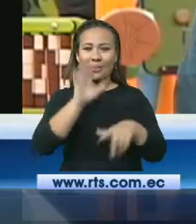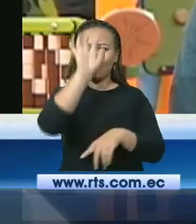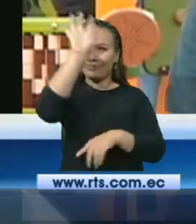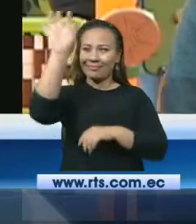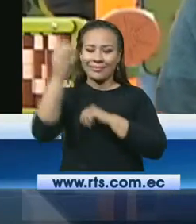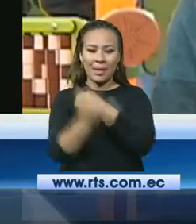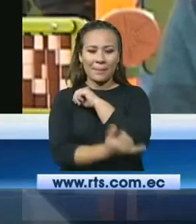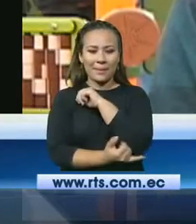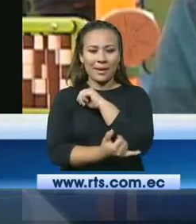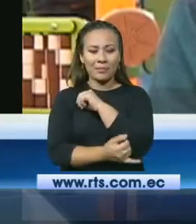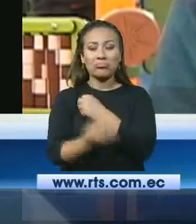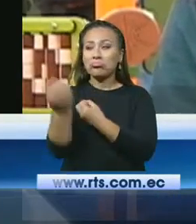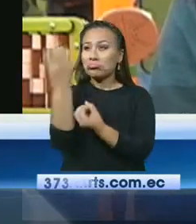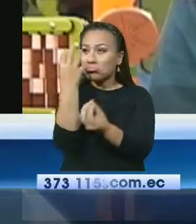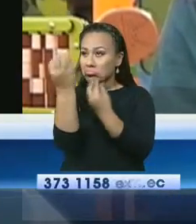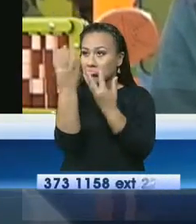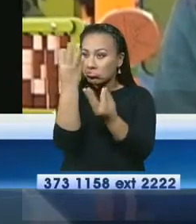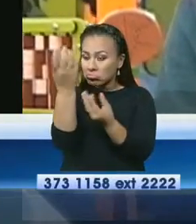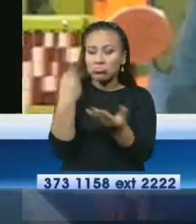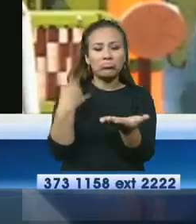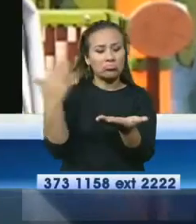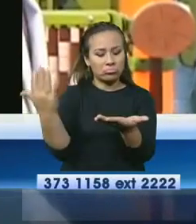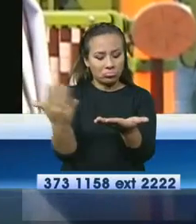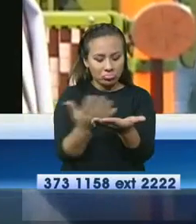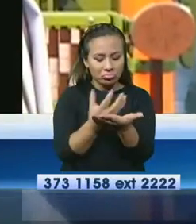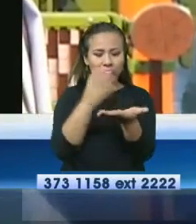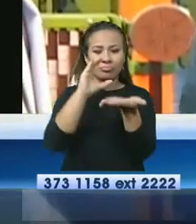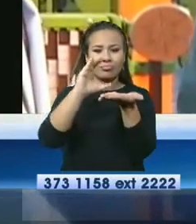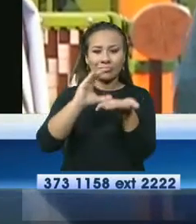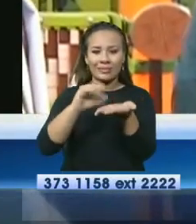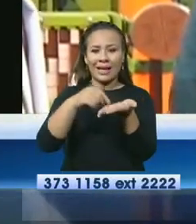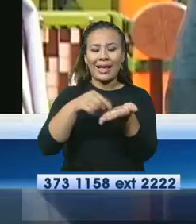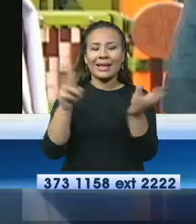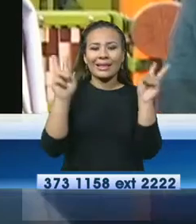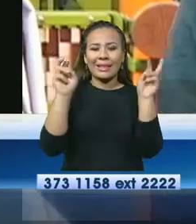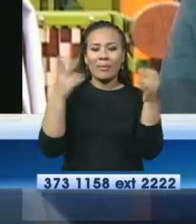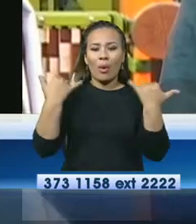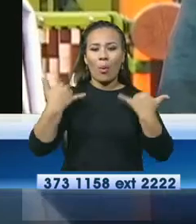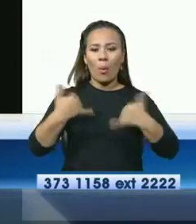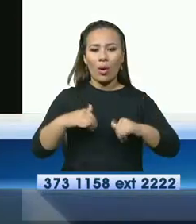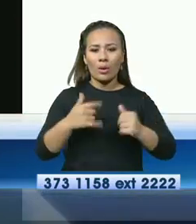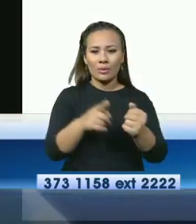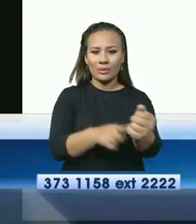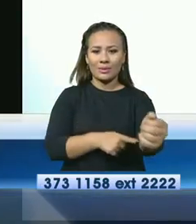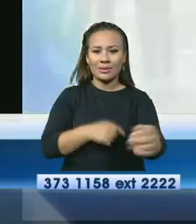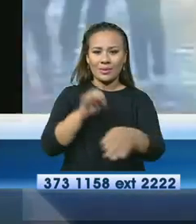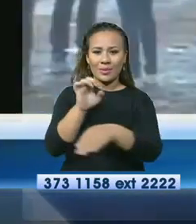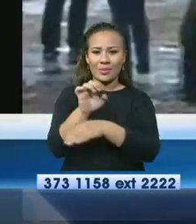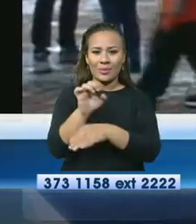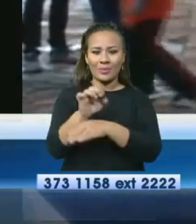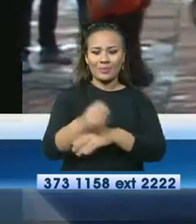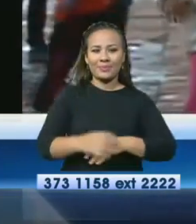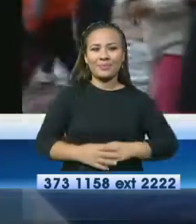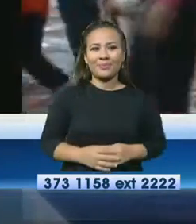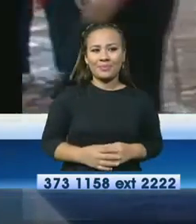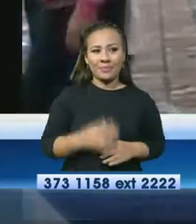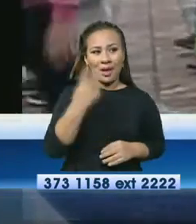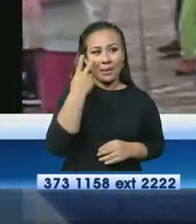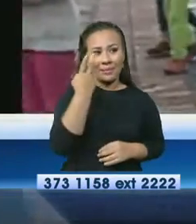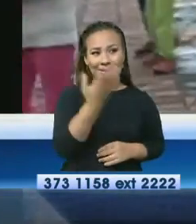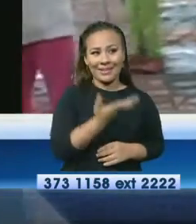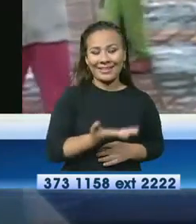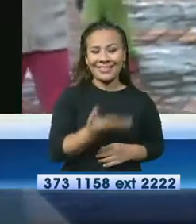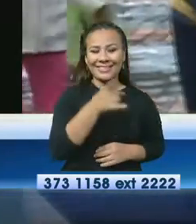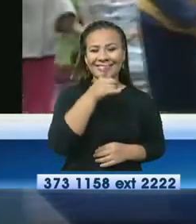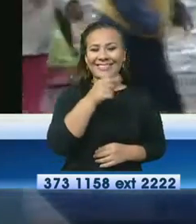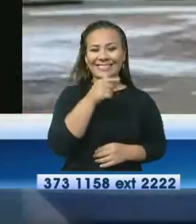es que hemos rotulado con este título de juegos tradicionales del ecuador solo la energía de